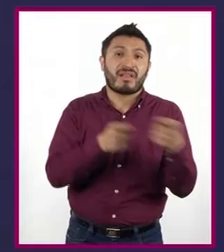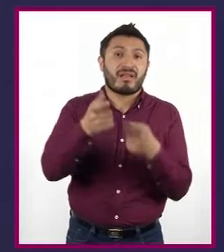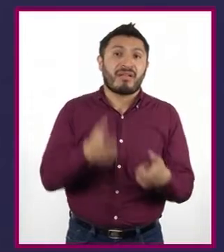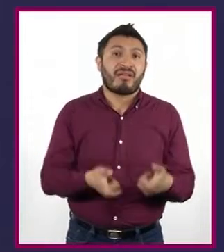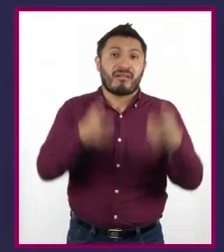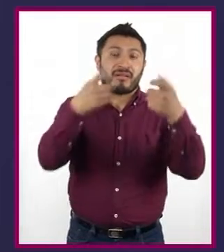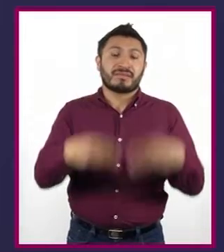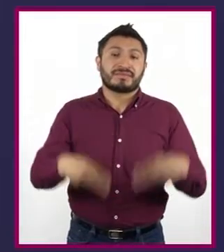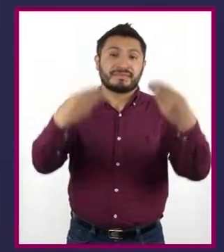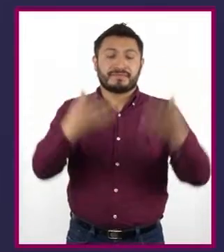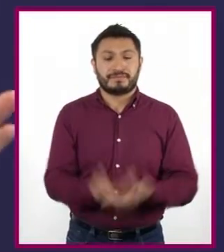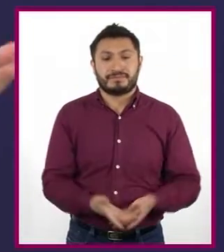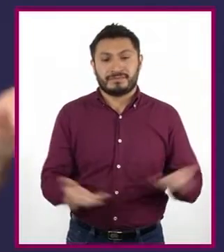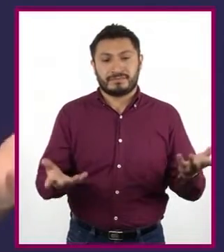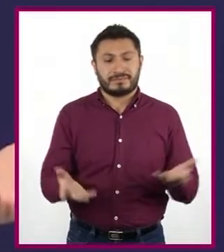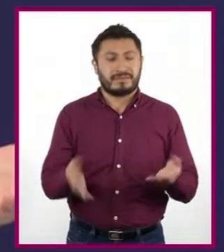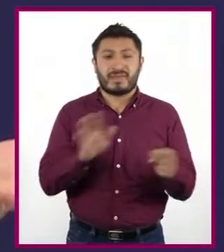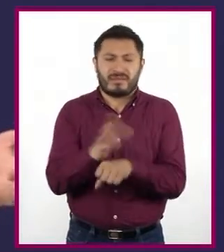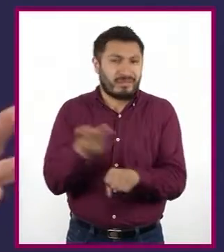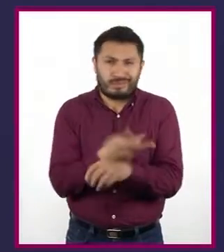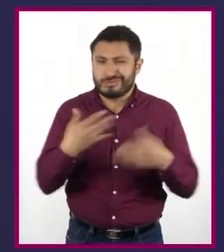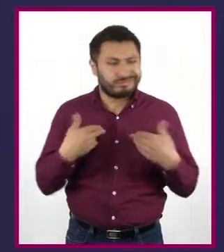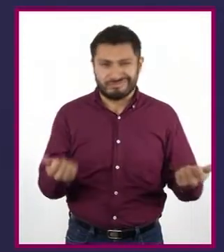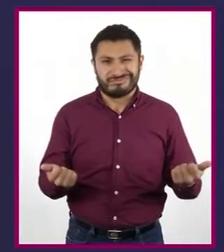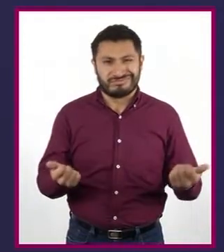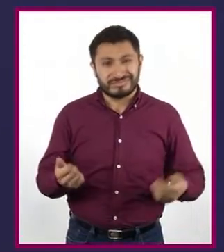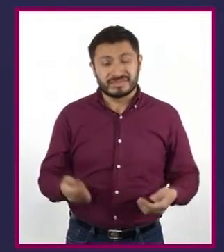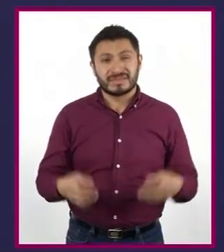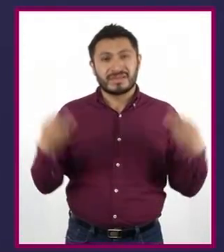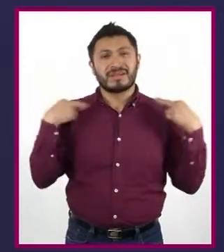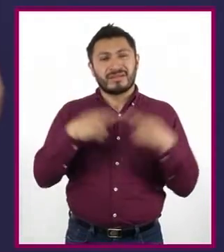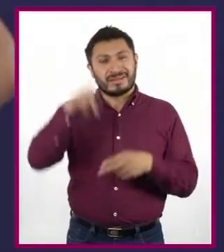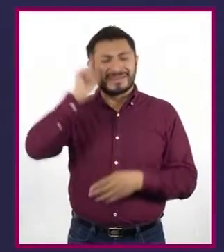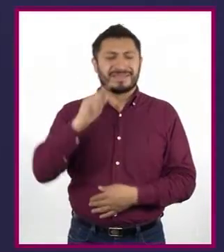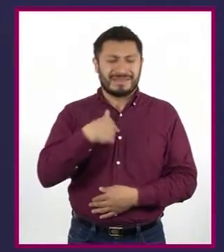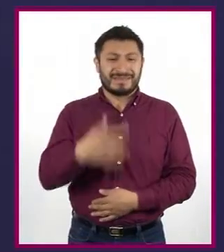del mercado. O sea, ¿qué onda? ¿Qué nos pasa? Maestra, siento